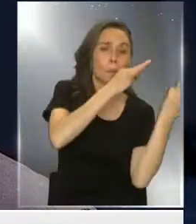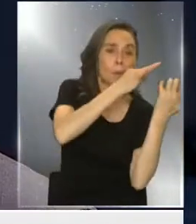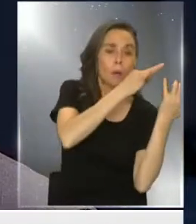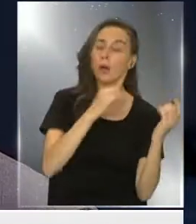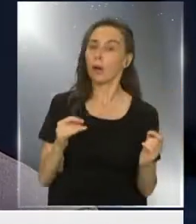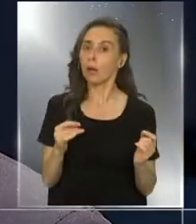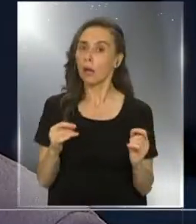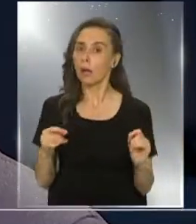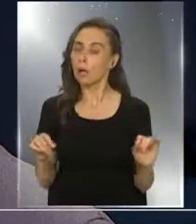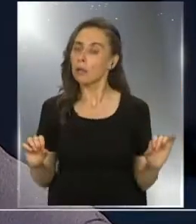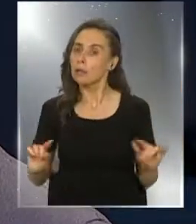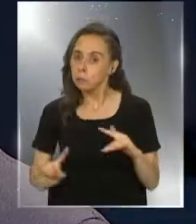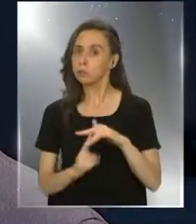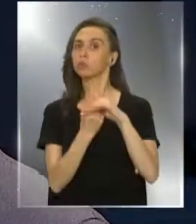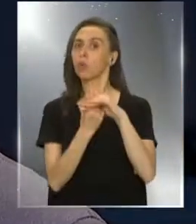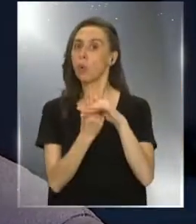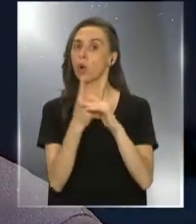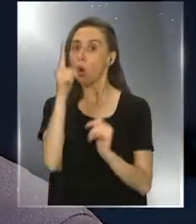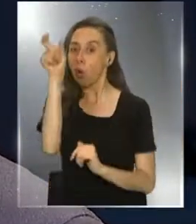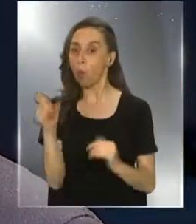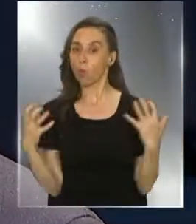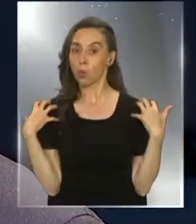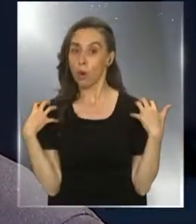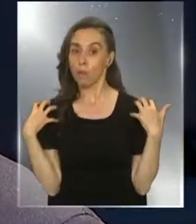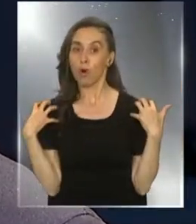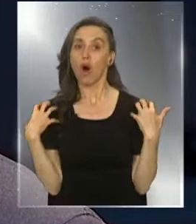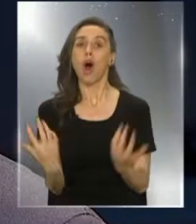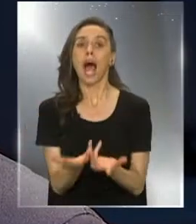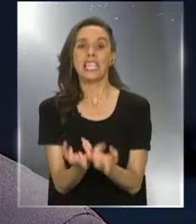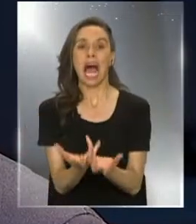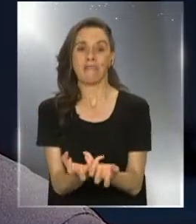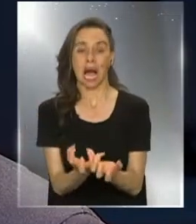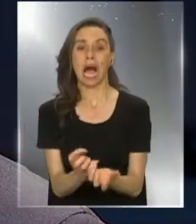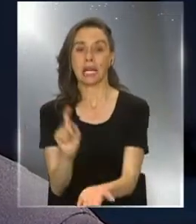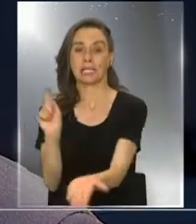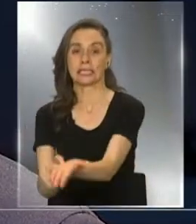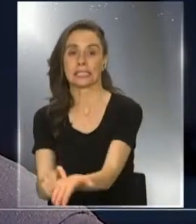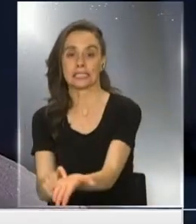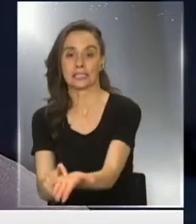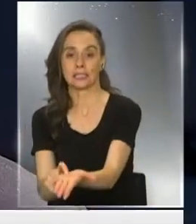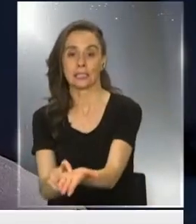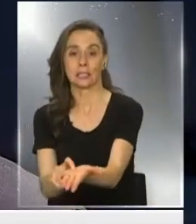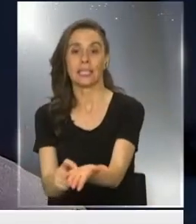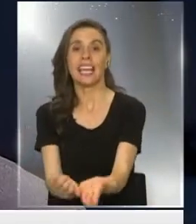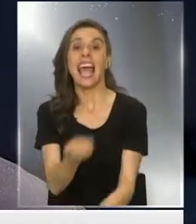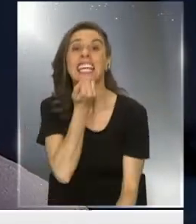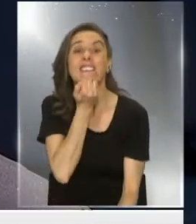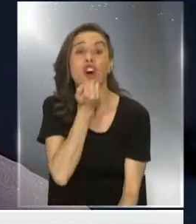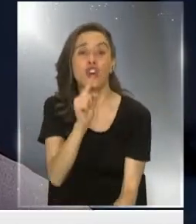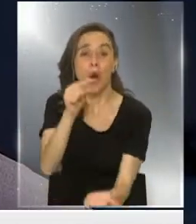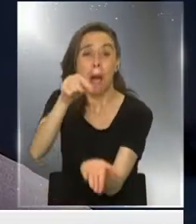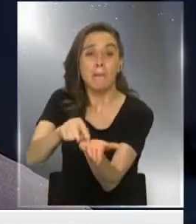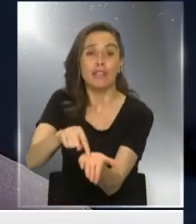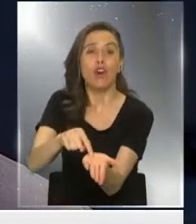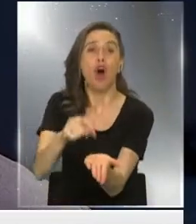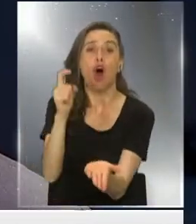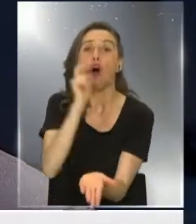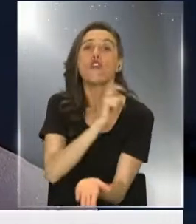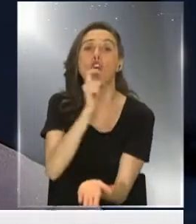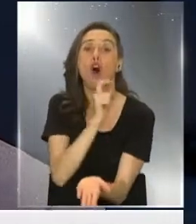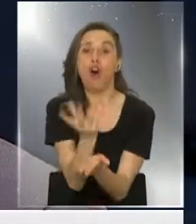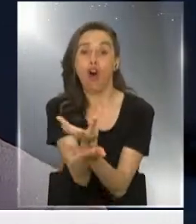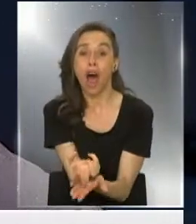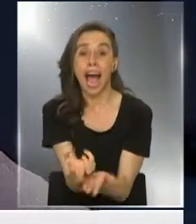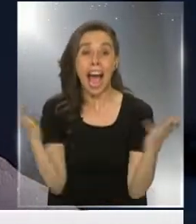surgido y uno del grupo era el encargado de grabar, no me acuerdo quién, y por alguna razón se equivocó y no apretó el rec. Y ahí